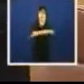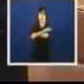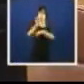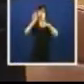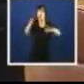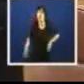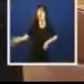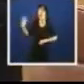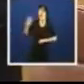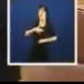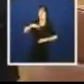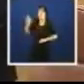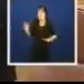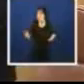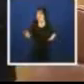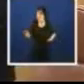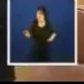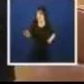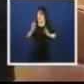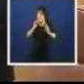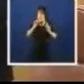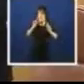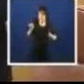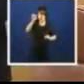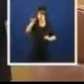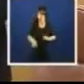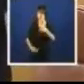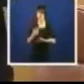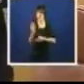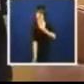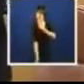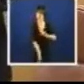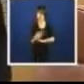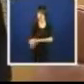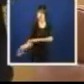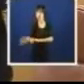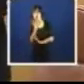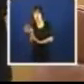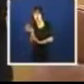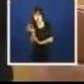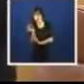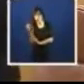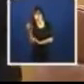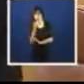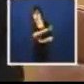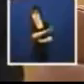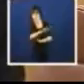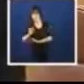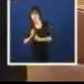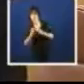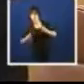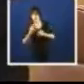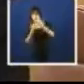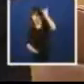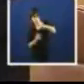Ou quizá polo novo caso que figura hoxe na prensa. Ou porque o PP vai ter que votar man do número 18 da